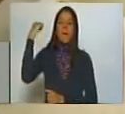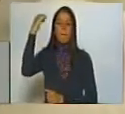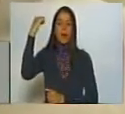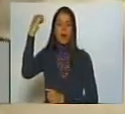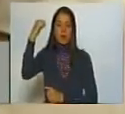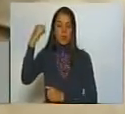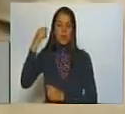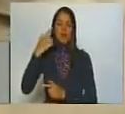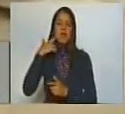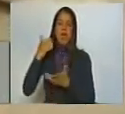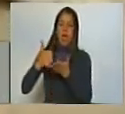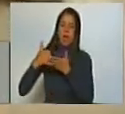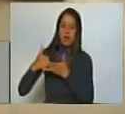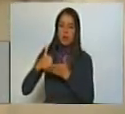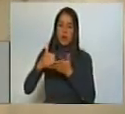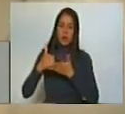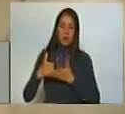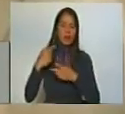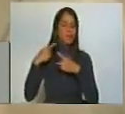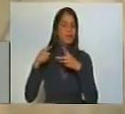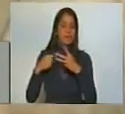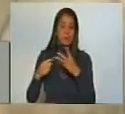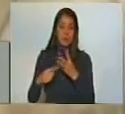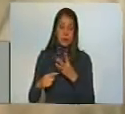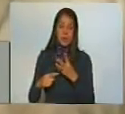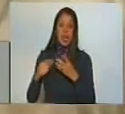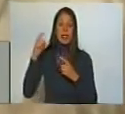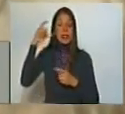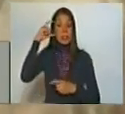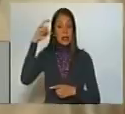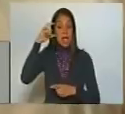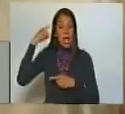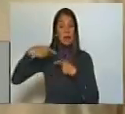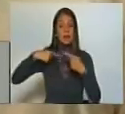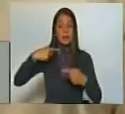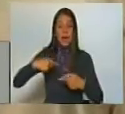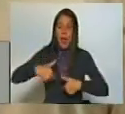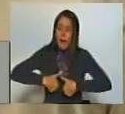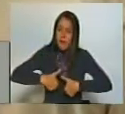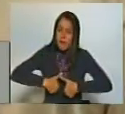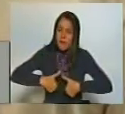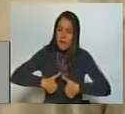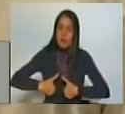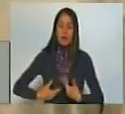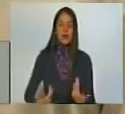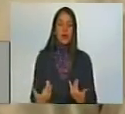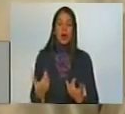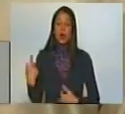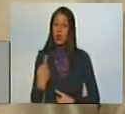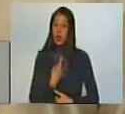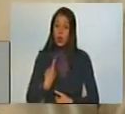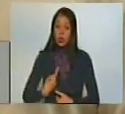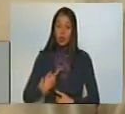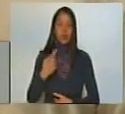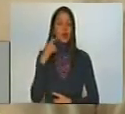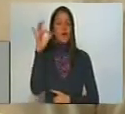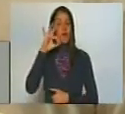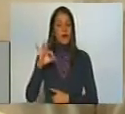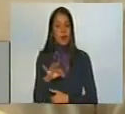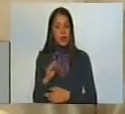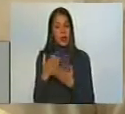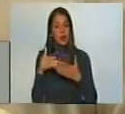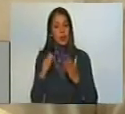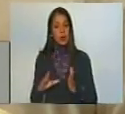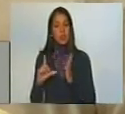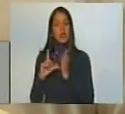alzando las reivindicaciones. Exigirnos día a día más, y para eso está la Federación Venezolana de Estudiantes de Educación Media, que